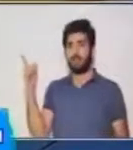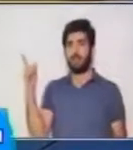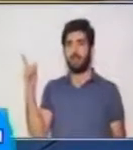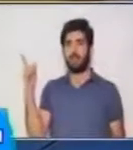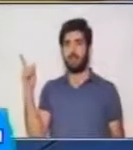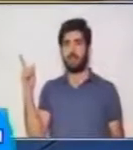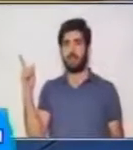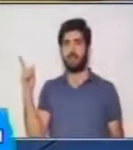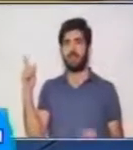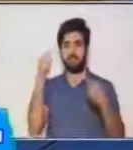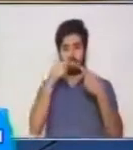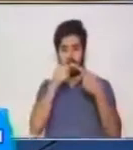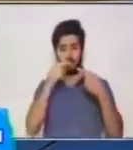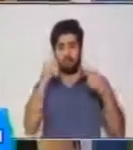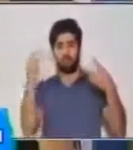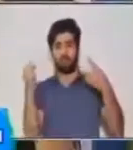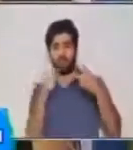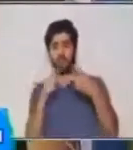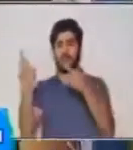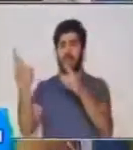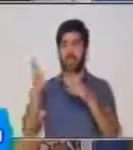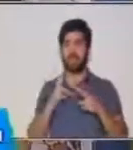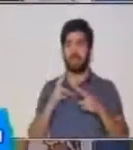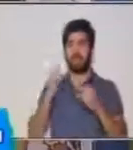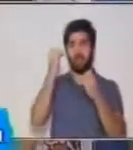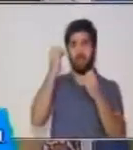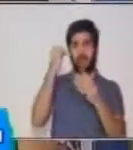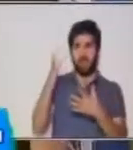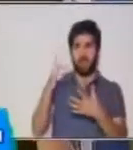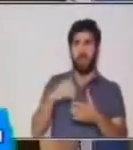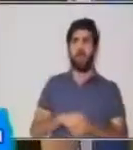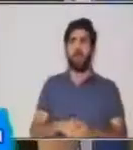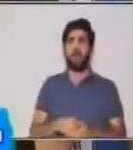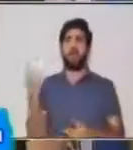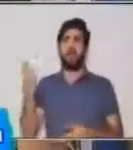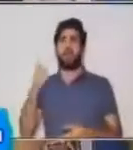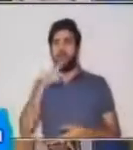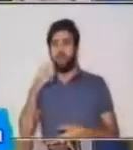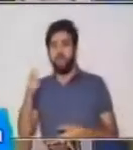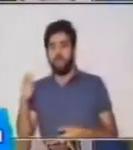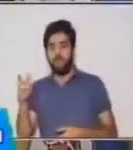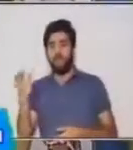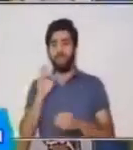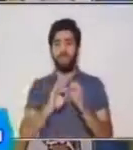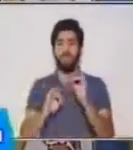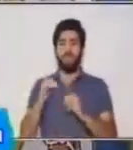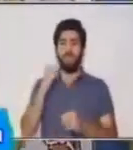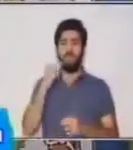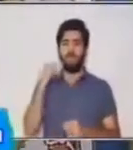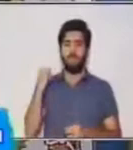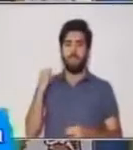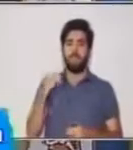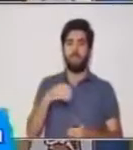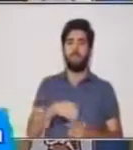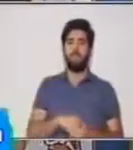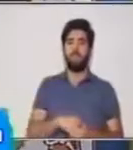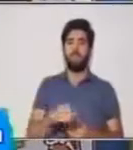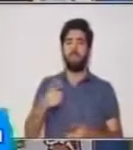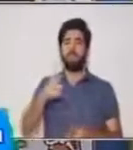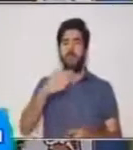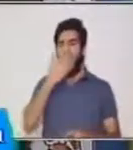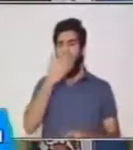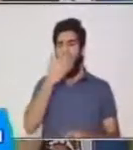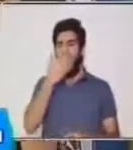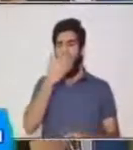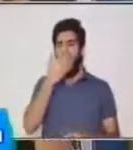transmite, recibe la información, es la lengua o el idioma, contiene la información o el lugar y el tiempo.